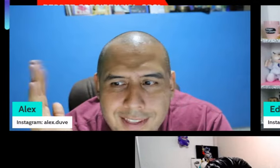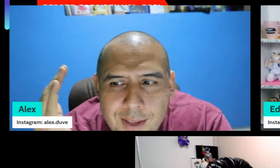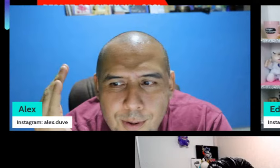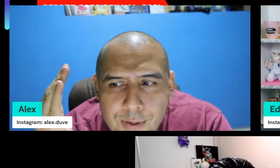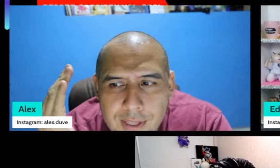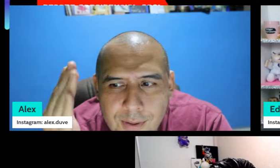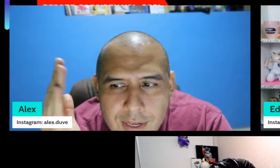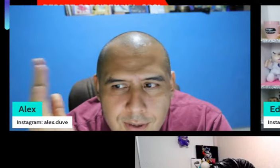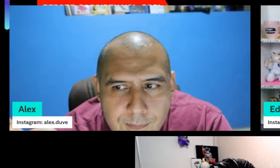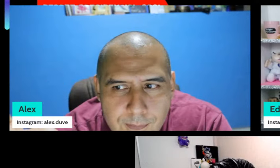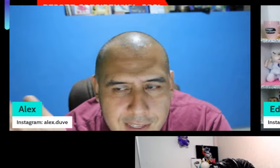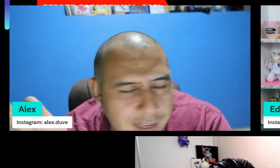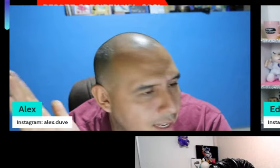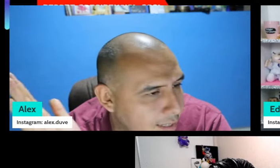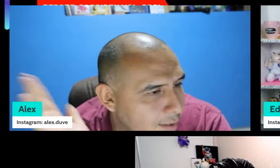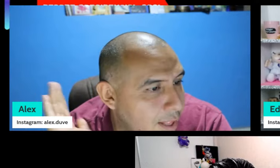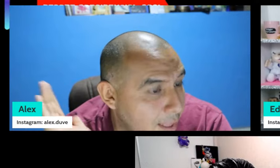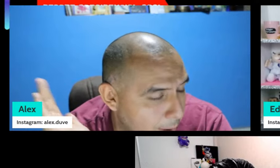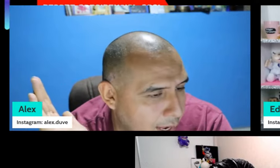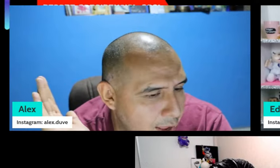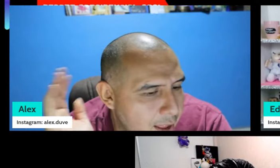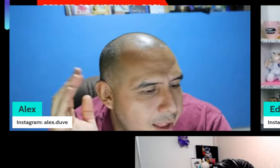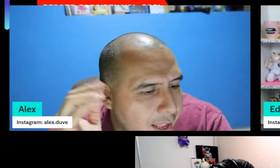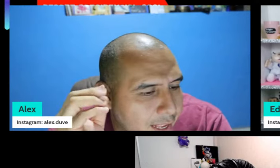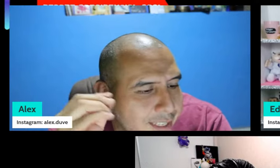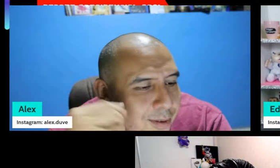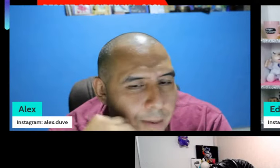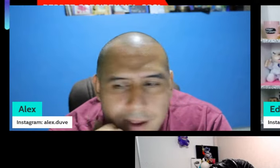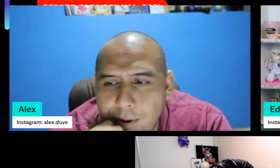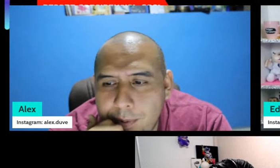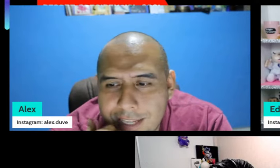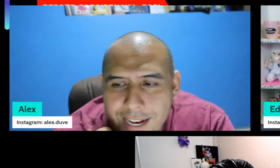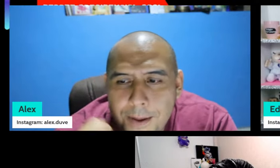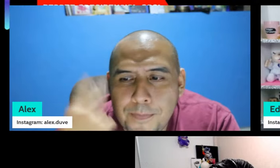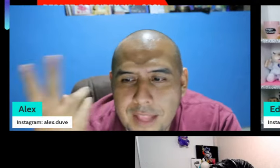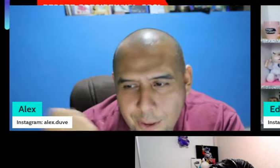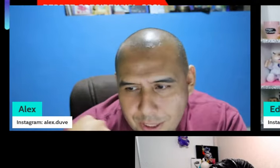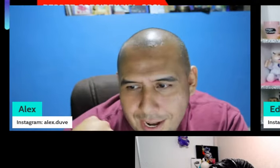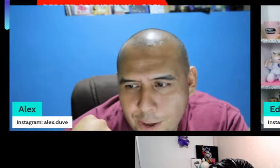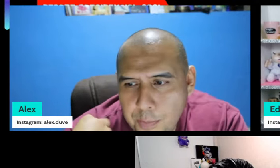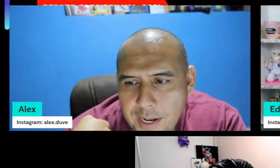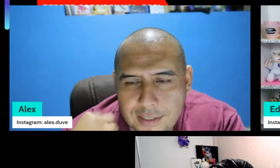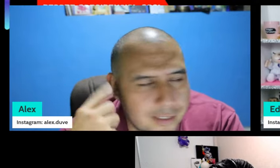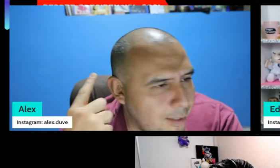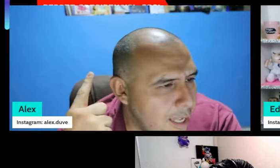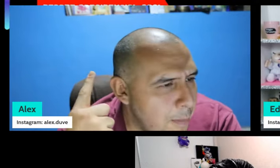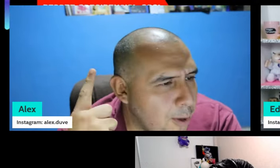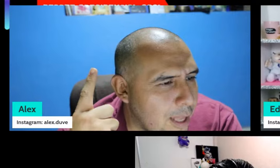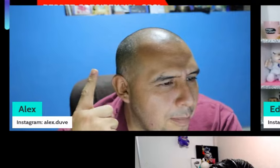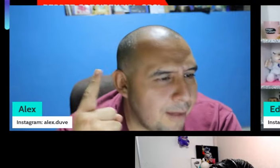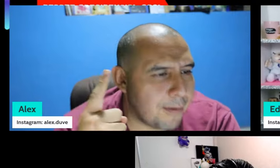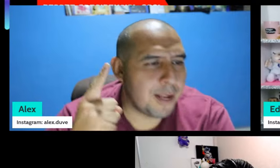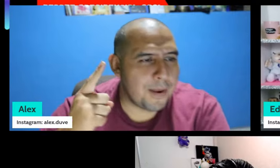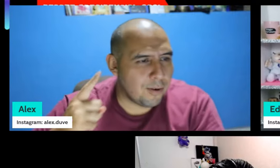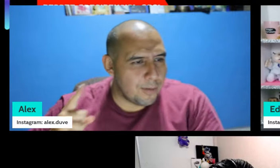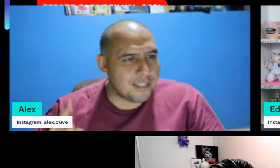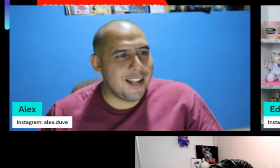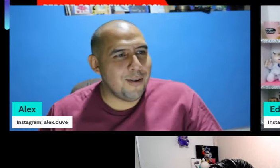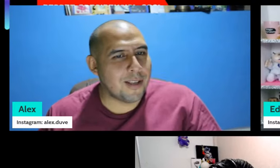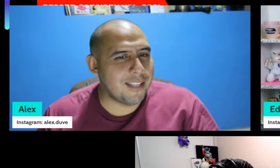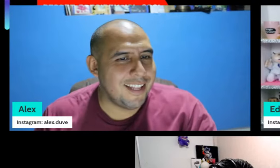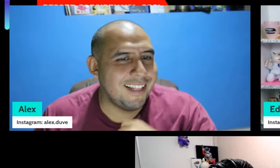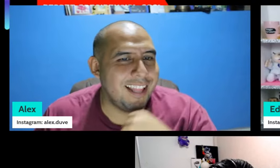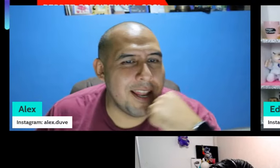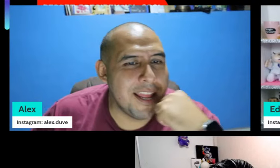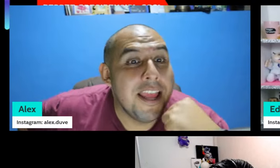cuántos niños de educación básica les hace falta beca que sea una beca universal la otra le copia y le dice sí pero también le vamos a dar beca universal